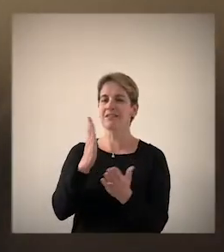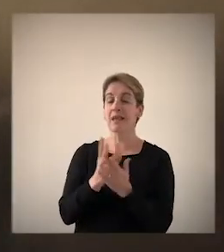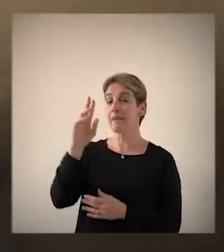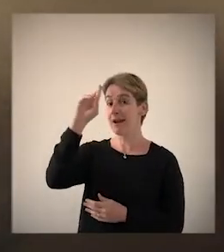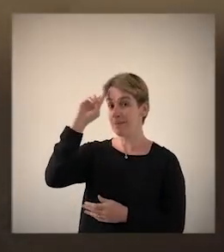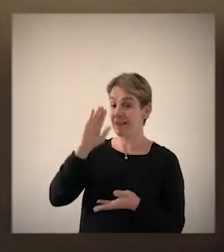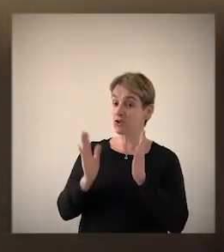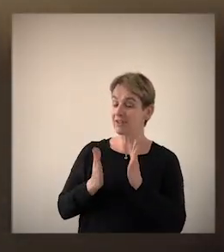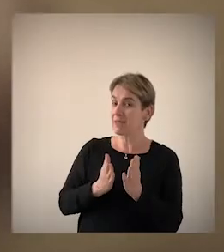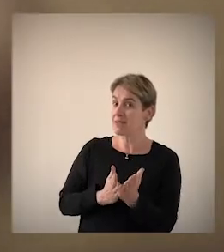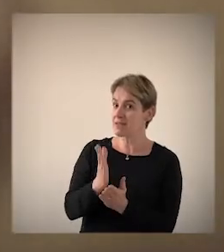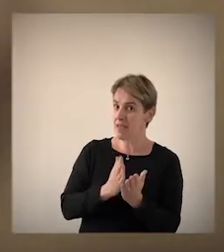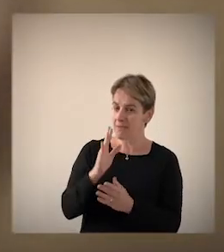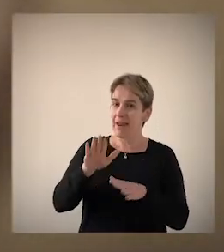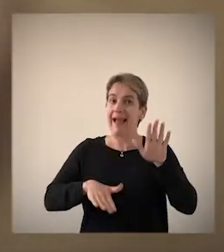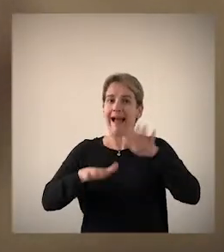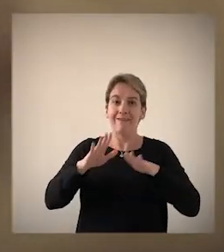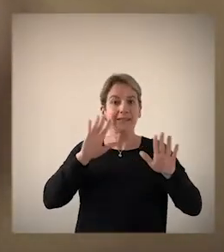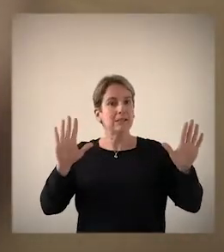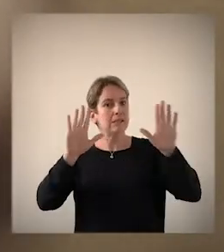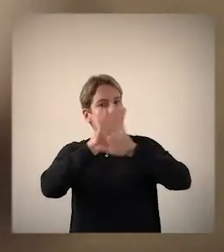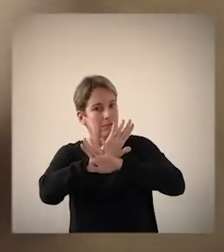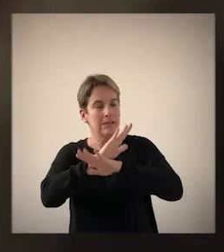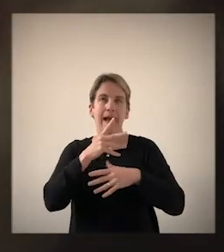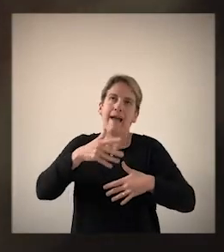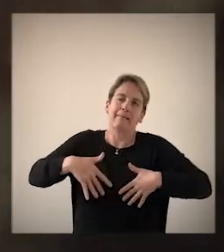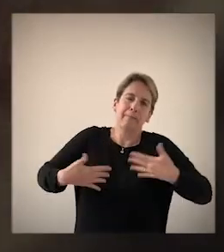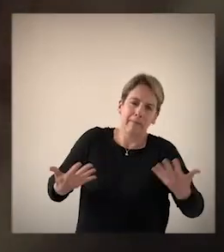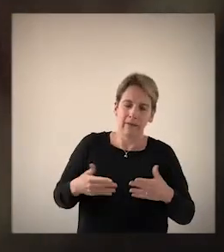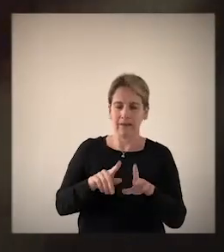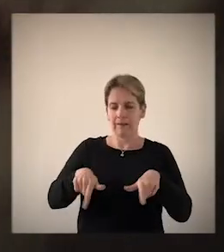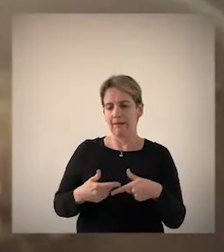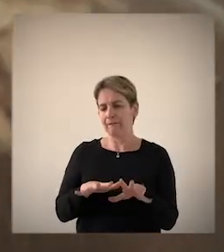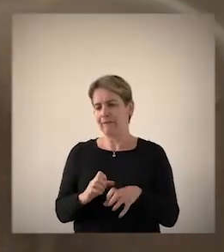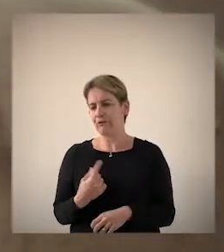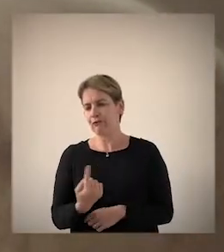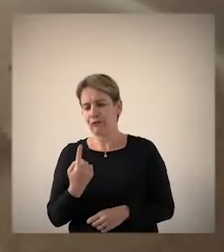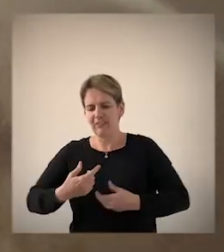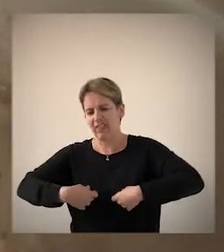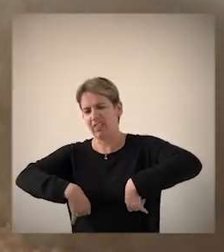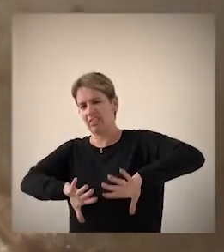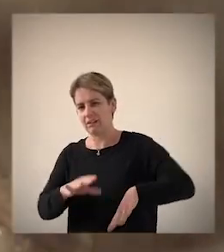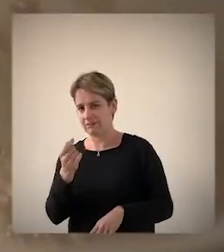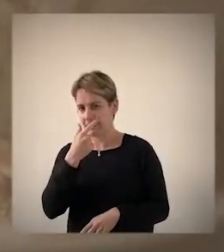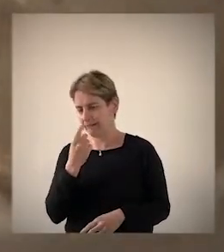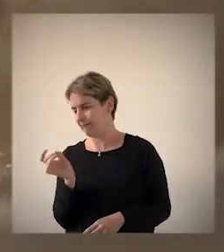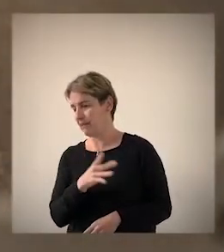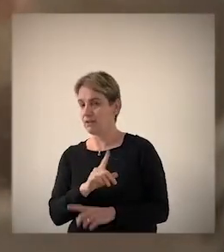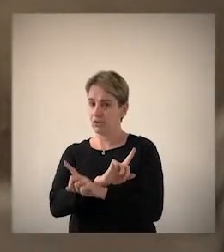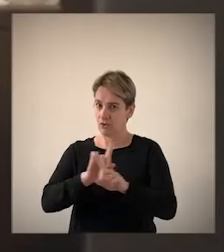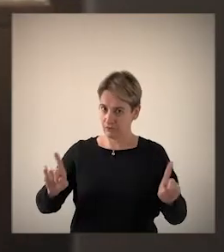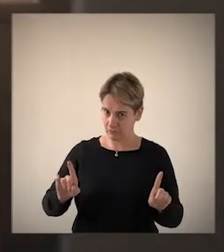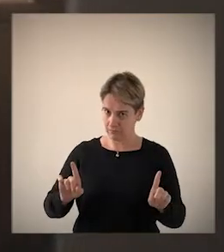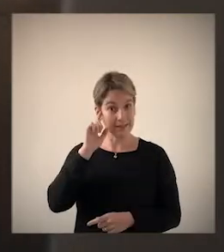Siempre respetando el tratamiento, ¿no? Puede pasar que a veces uno se confunde porque dice: ah, tengo un apartamento, vivo acá y esto, ya no tengo que tomar más la